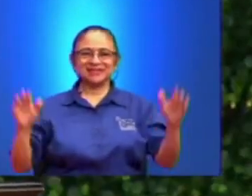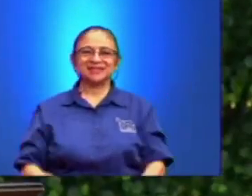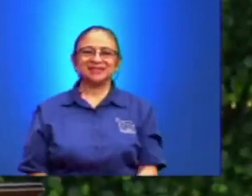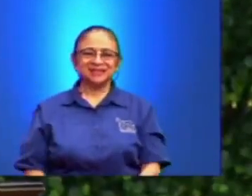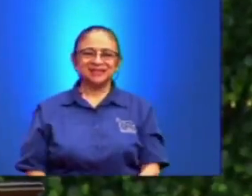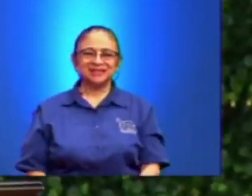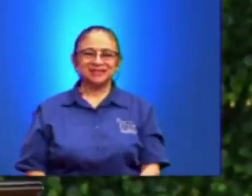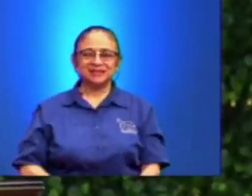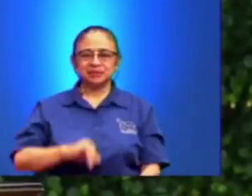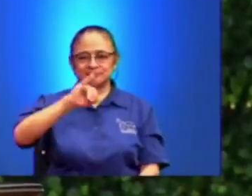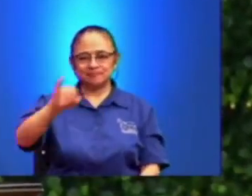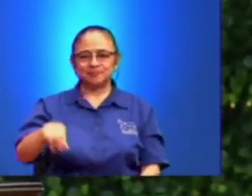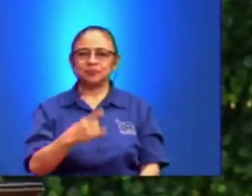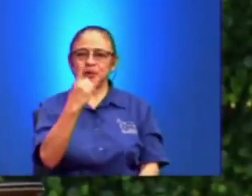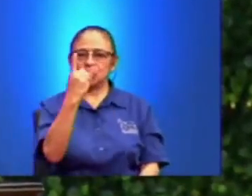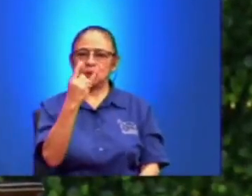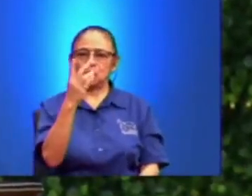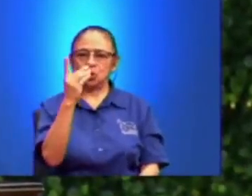judas